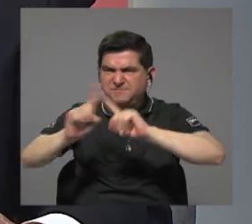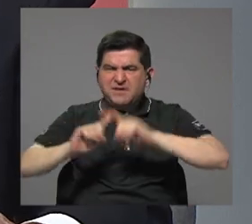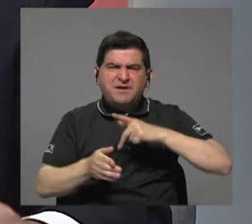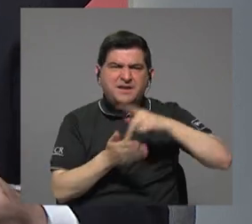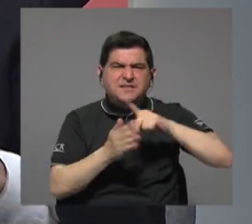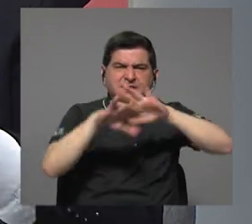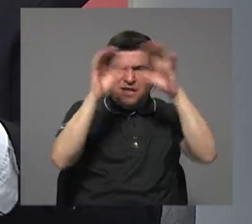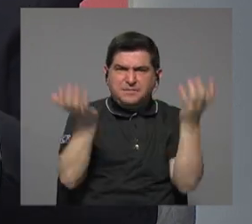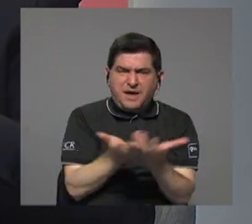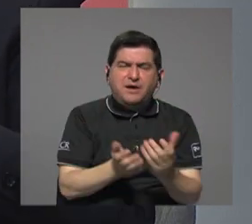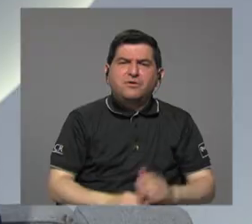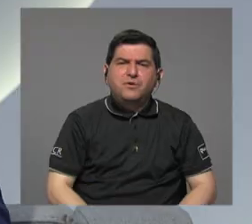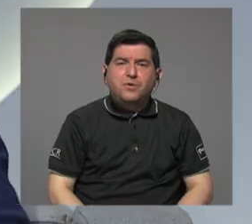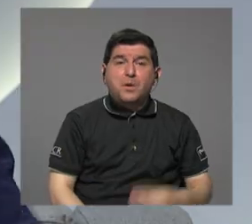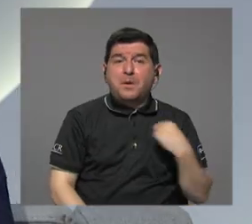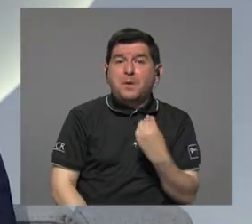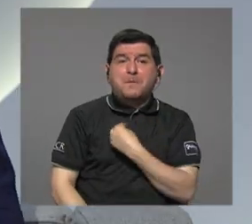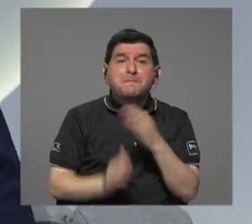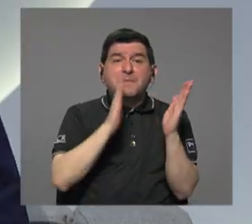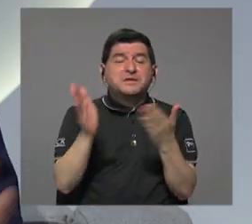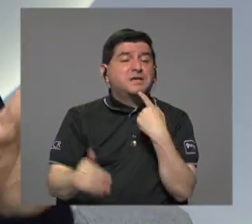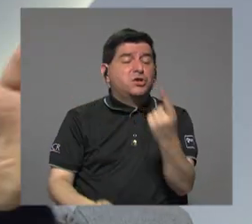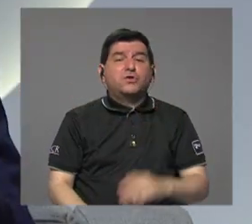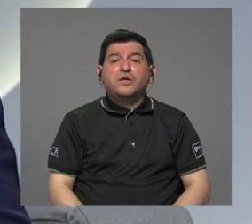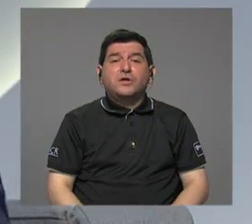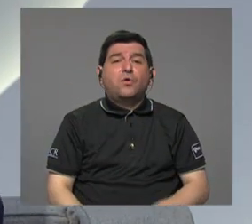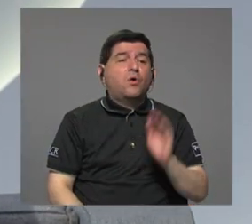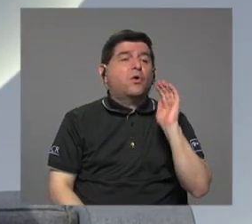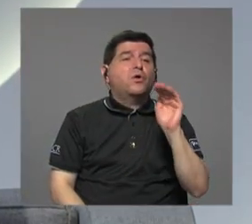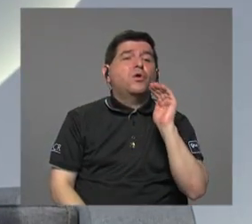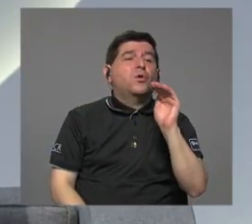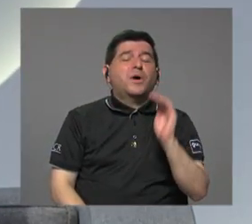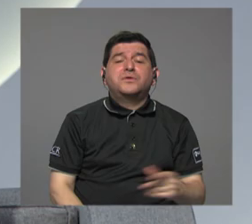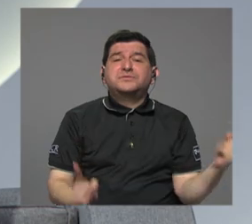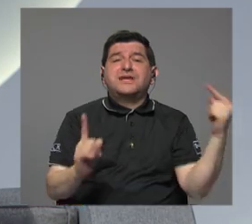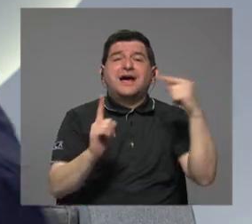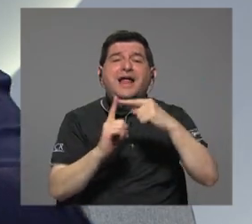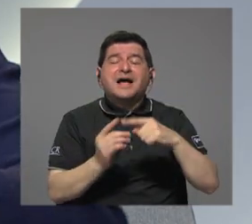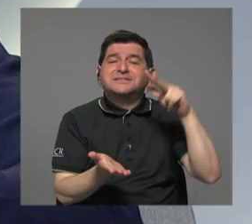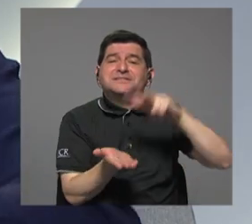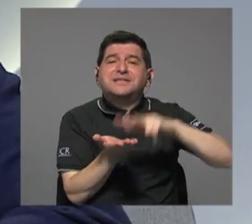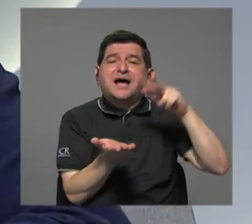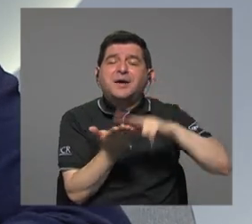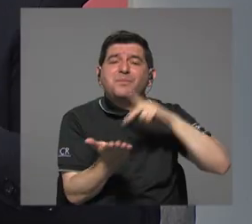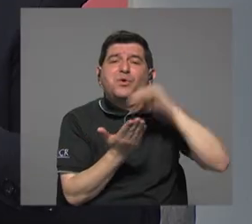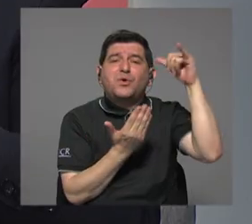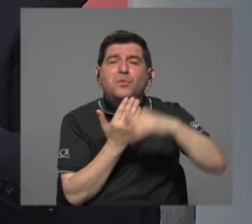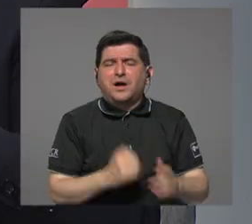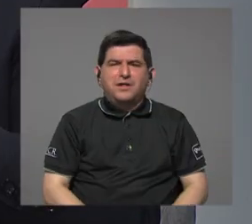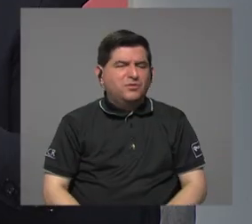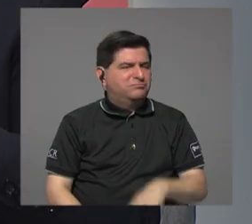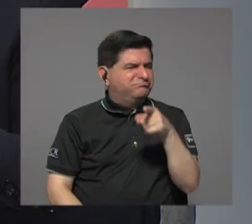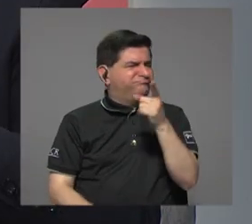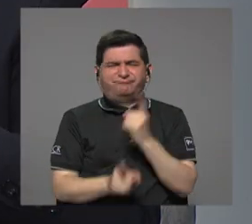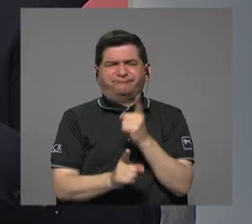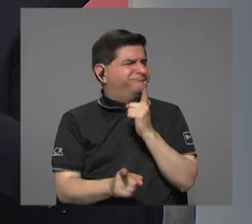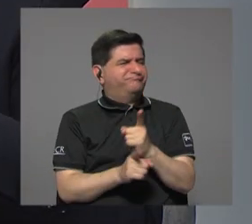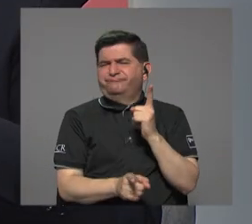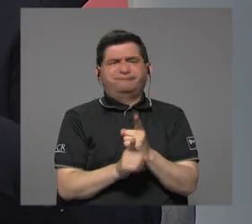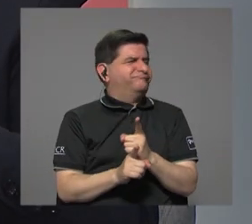salarios globales dijo el plan que lo anuncia el perdón no volverá hasta que esté aprobado el proyecto no debería ser así